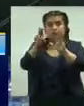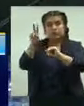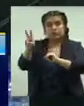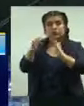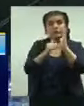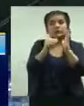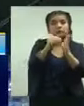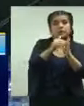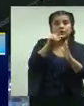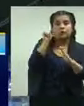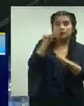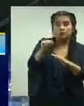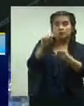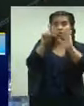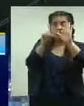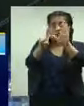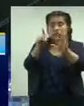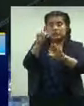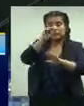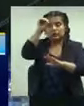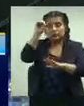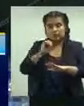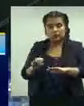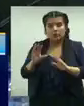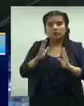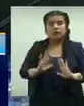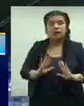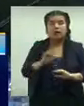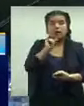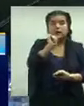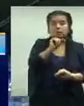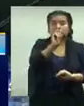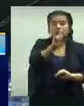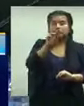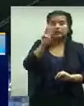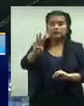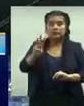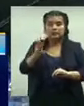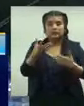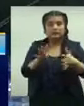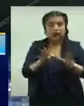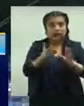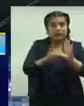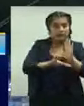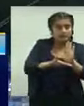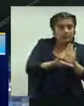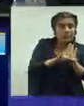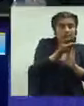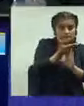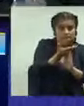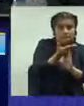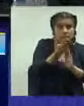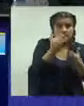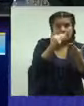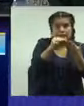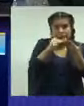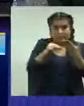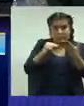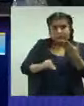ese 6.90, el 9.23, van enfocados para abastecimientos de estos